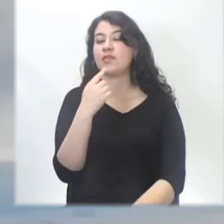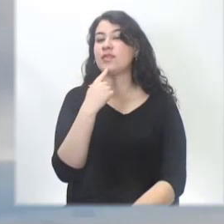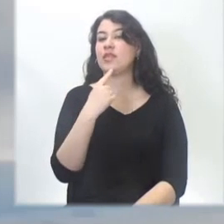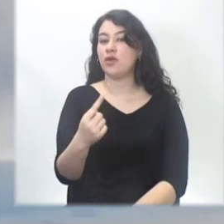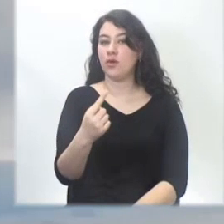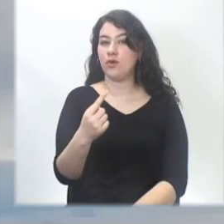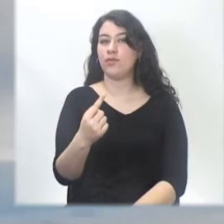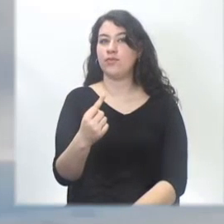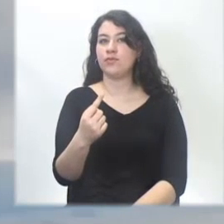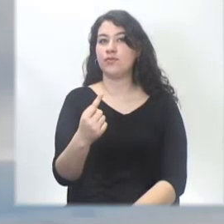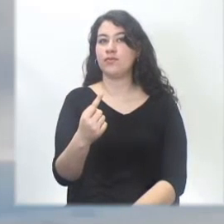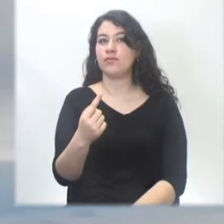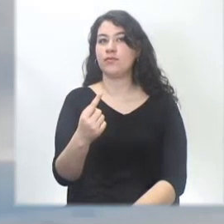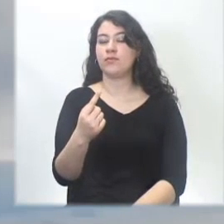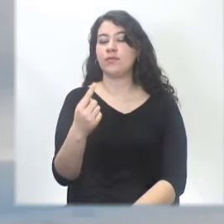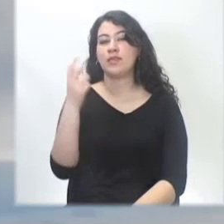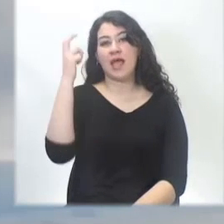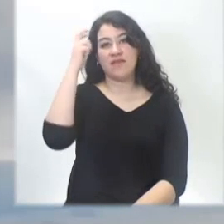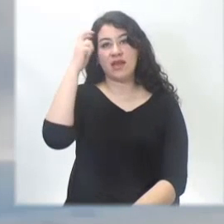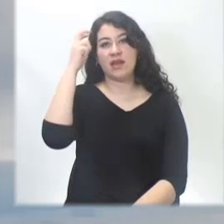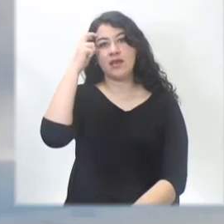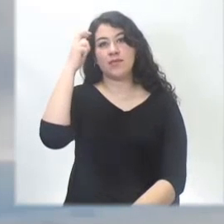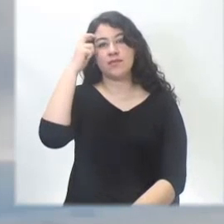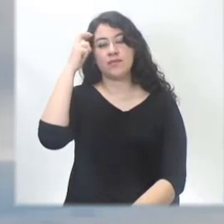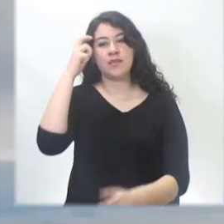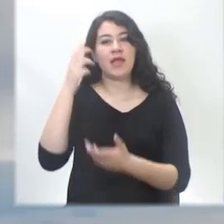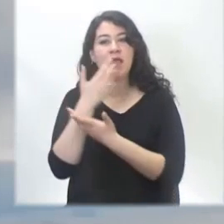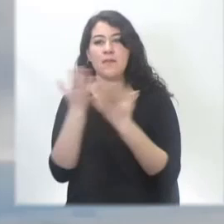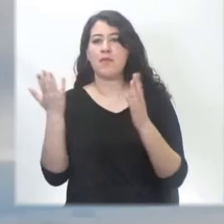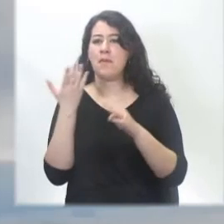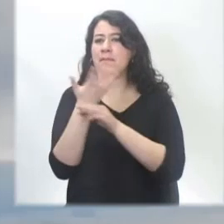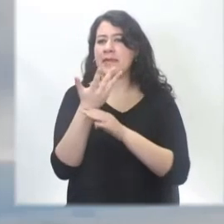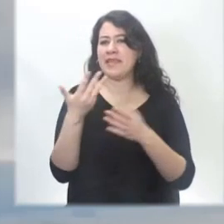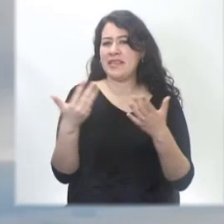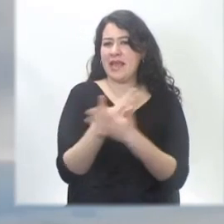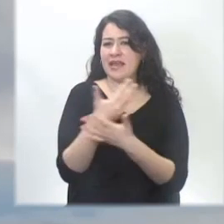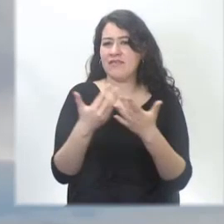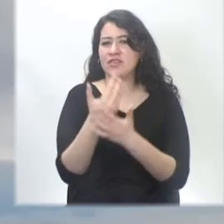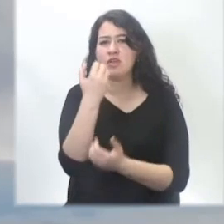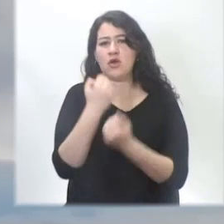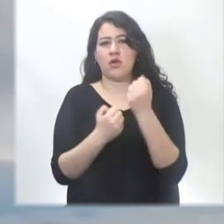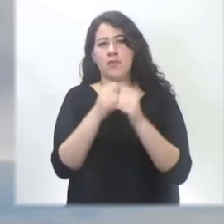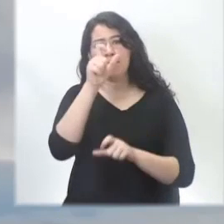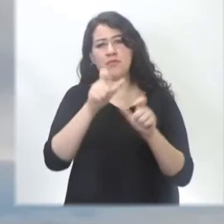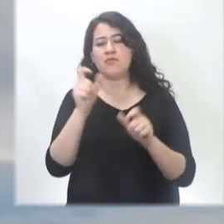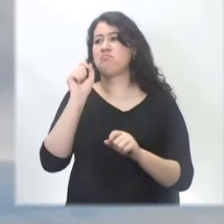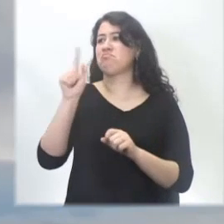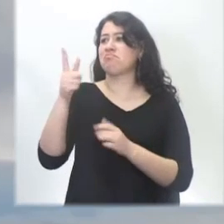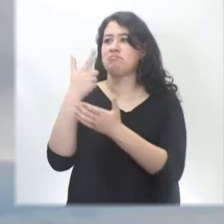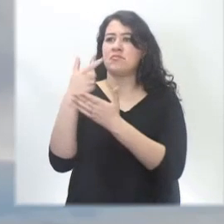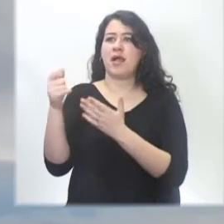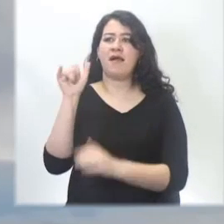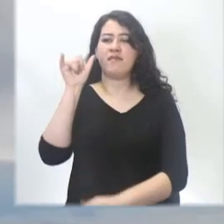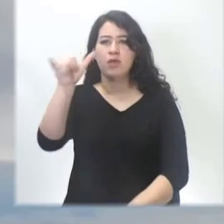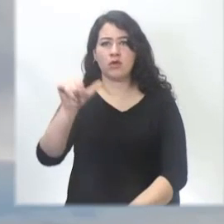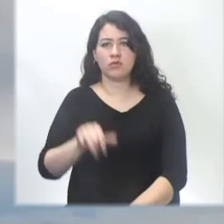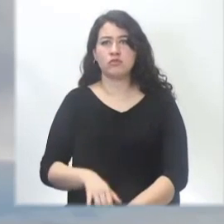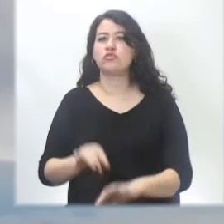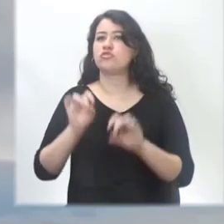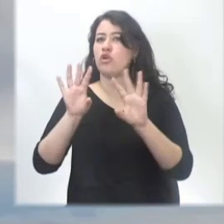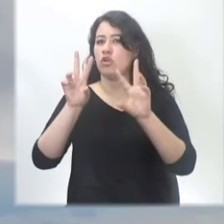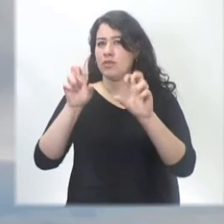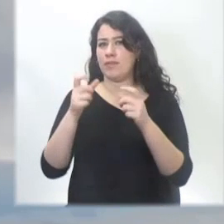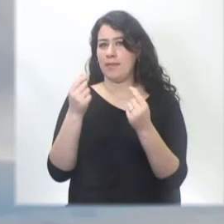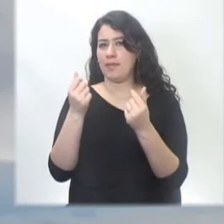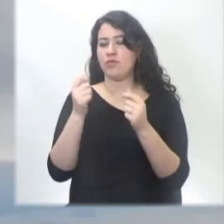decía: Tabaré Vázquez debería dar el ejemplo mientras pide sacrificio económico a la gente, compra su avión. No es solo tema de plata, es un